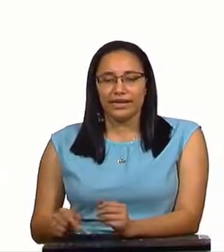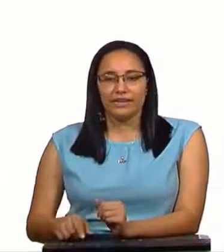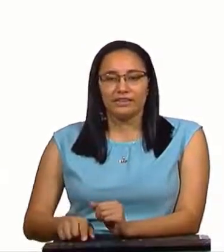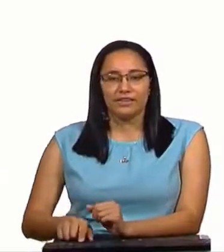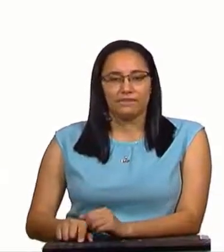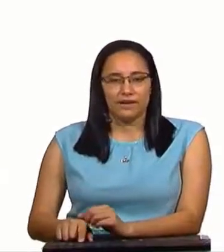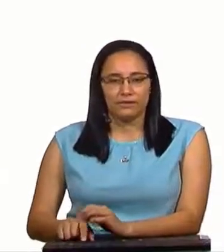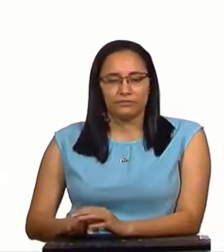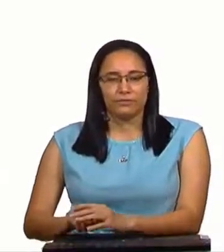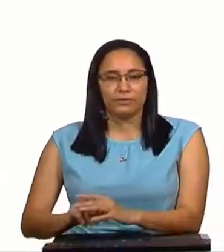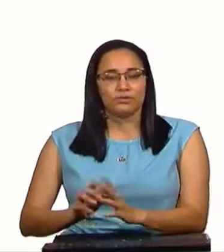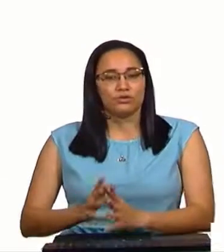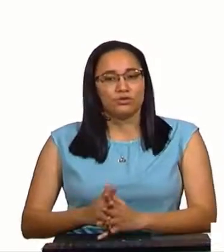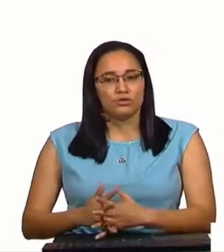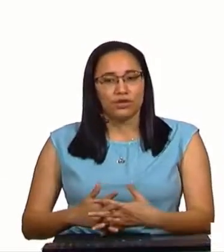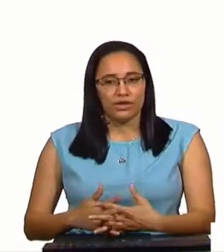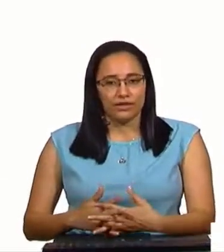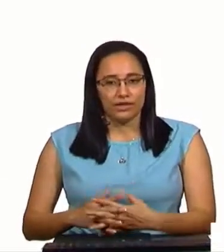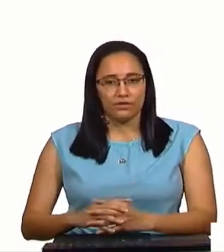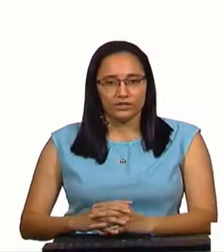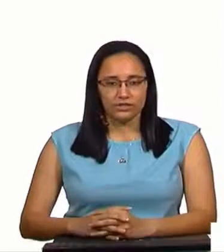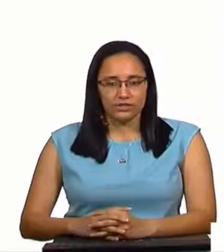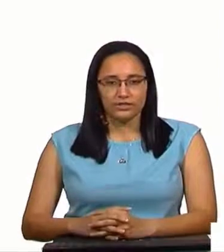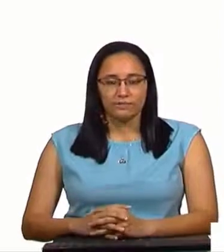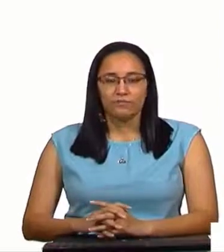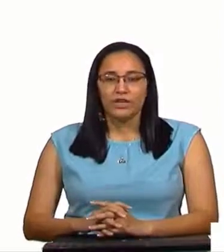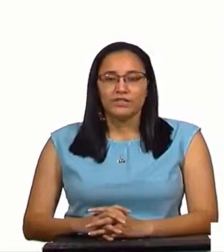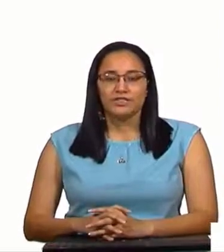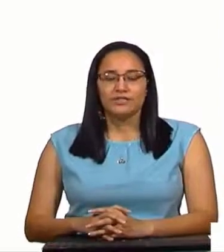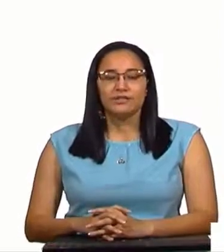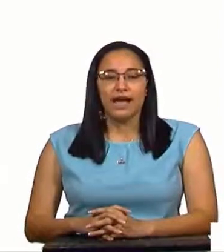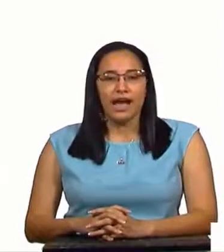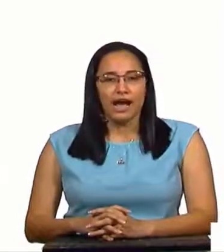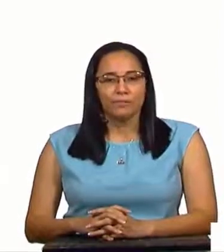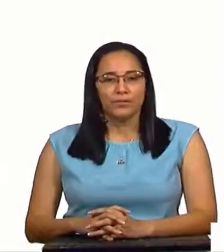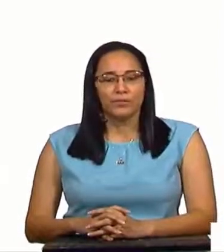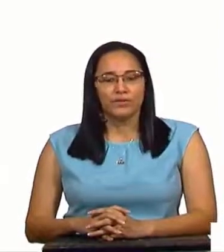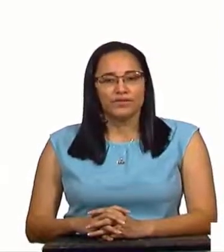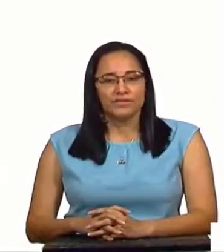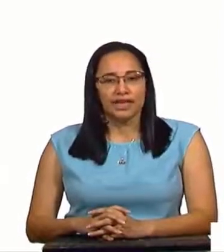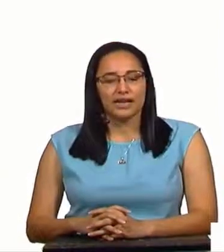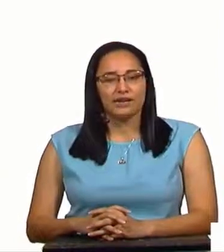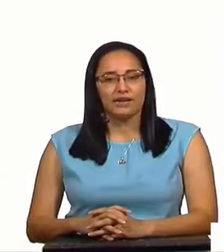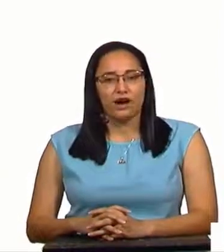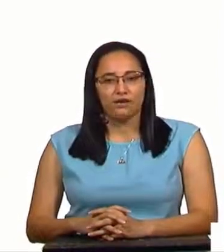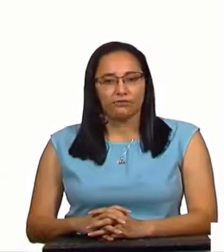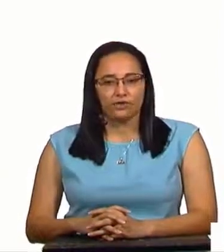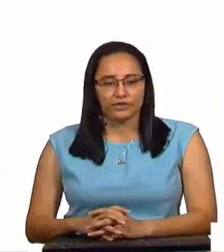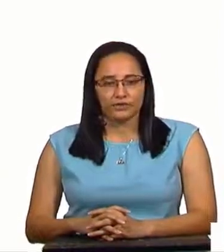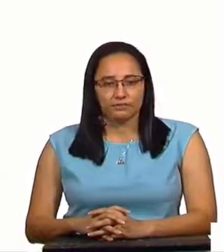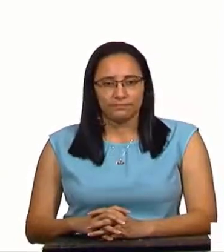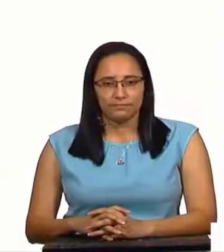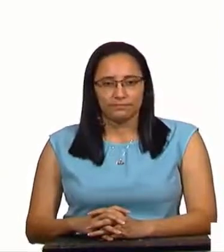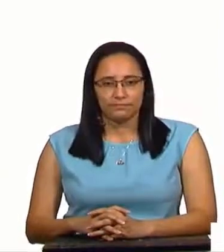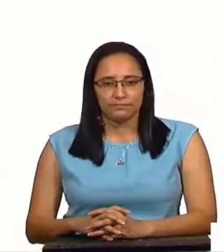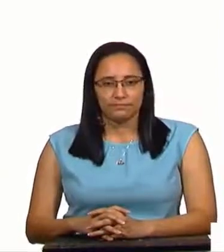aceptar el trabajo. Entonces, vamos todos juntos a leer las oraciones. She's not happy with the salary